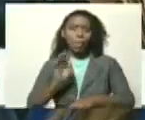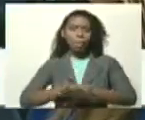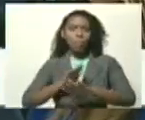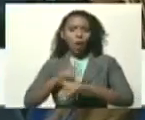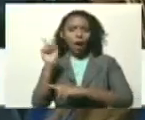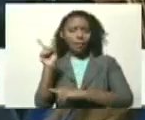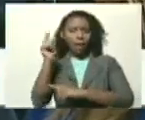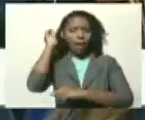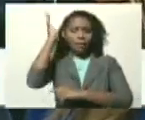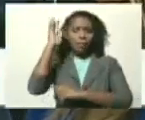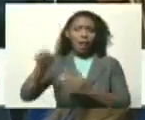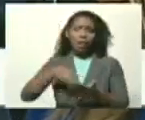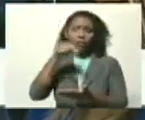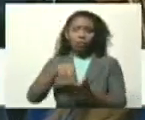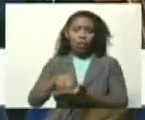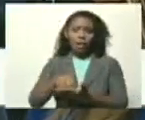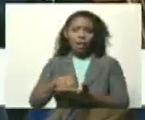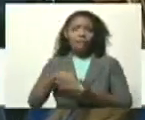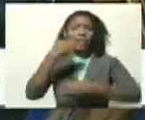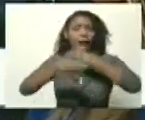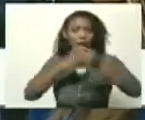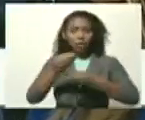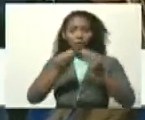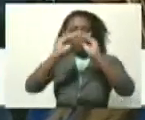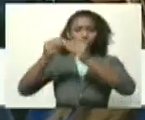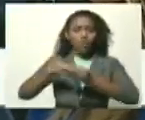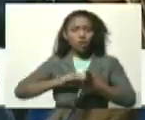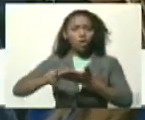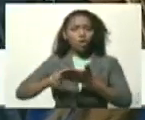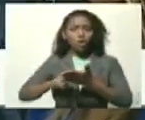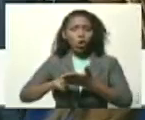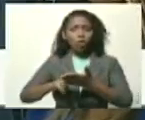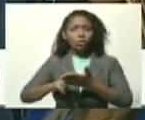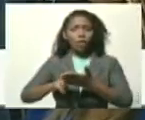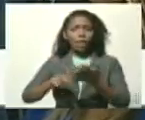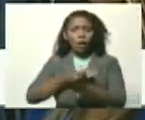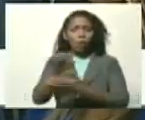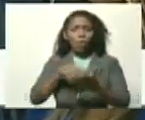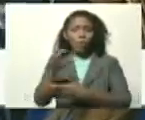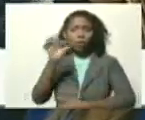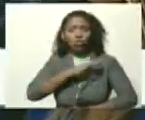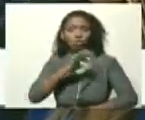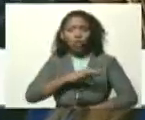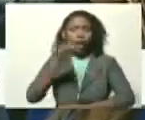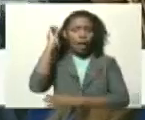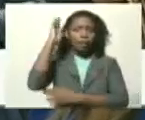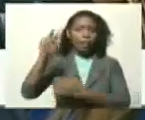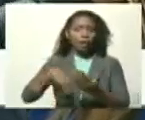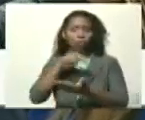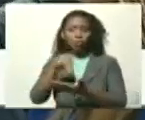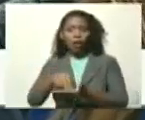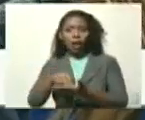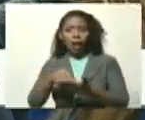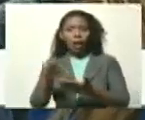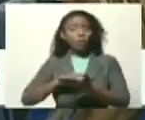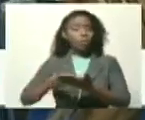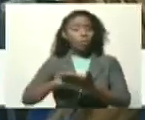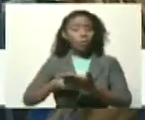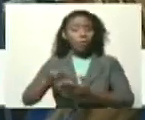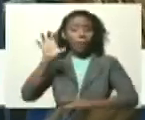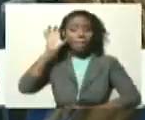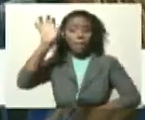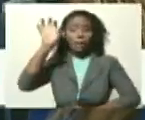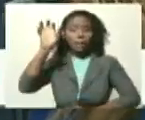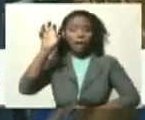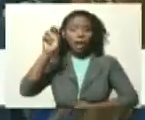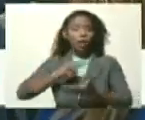Asamblea Nacional ha sido la recuperación de la soberanía de este Parlamento, la recuperación del patriotismo, la